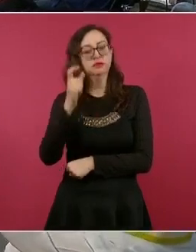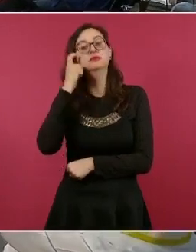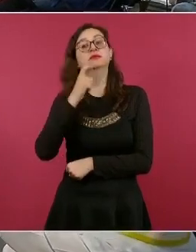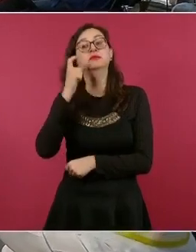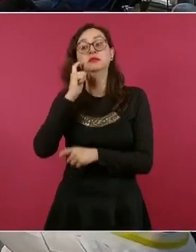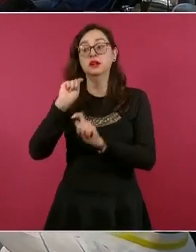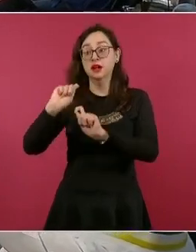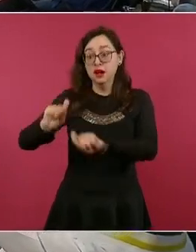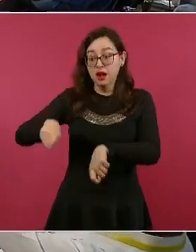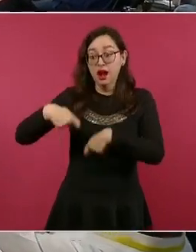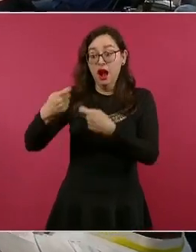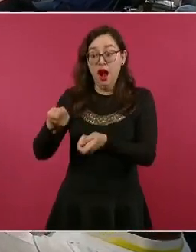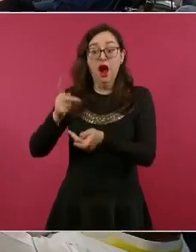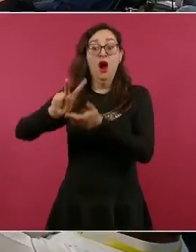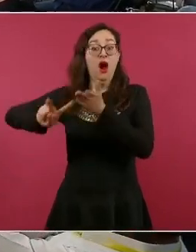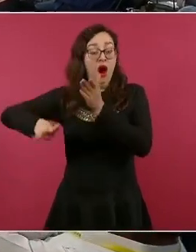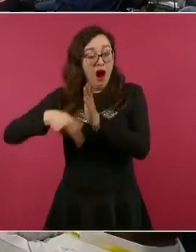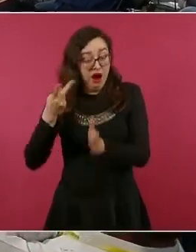cierto.